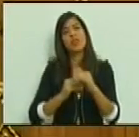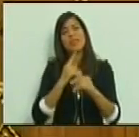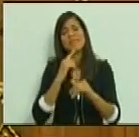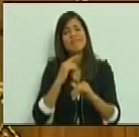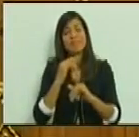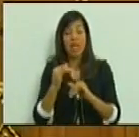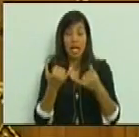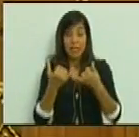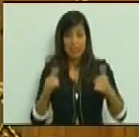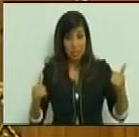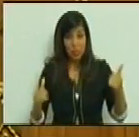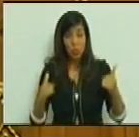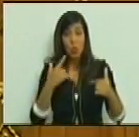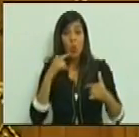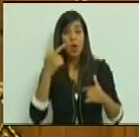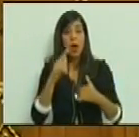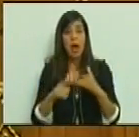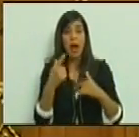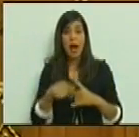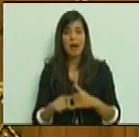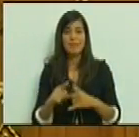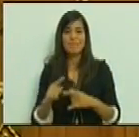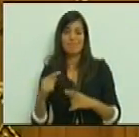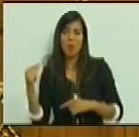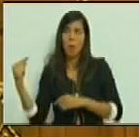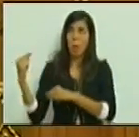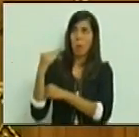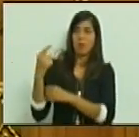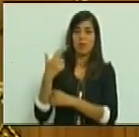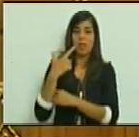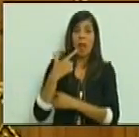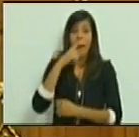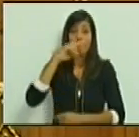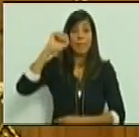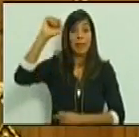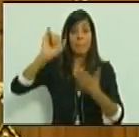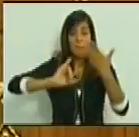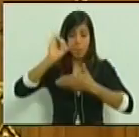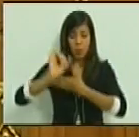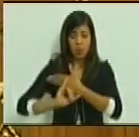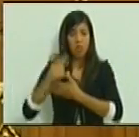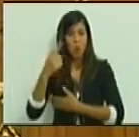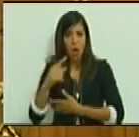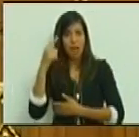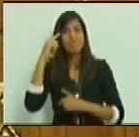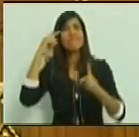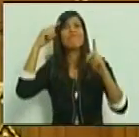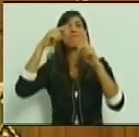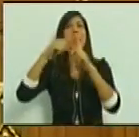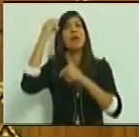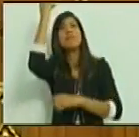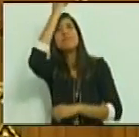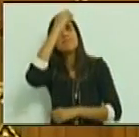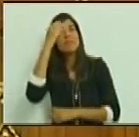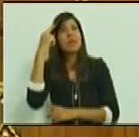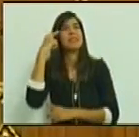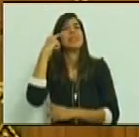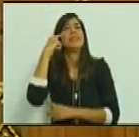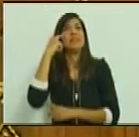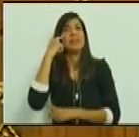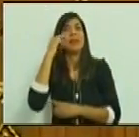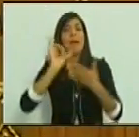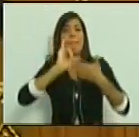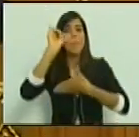este torpedo, con este misil que el compañero Nicolás ha ideado, ha